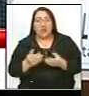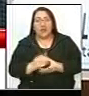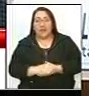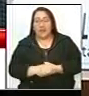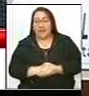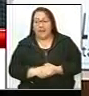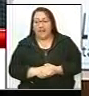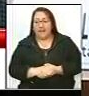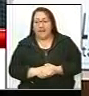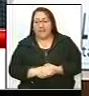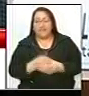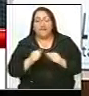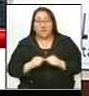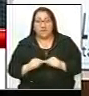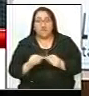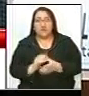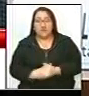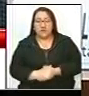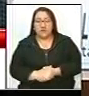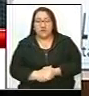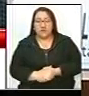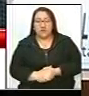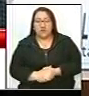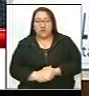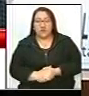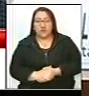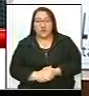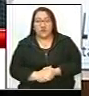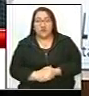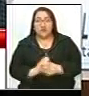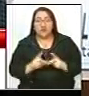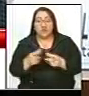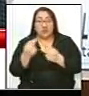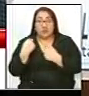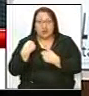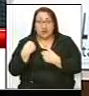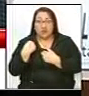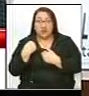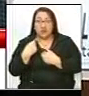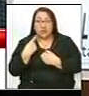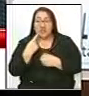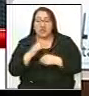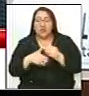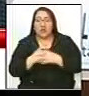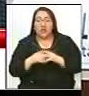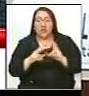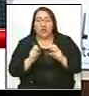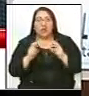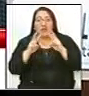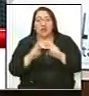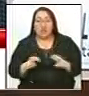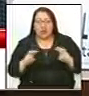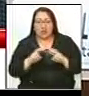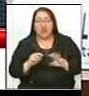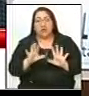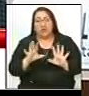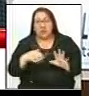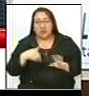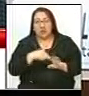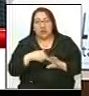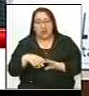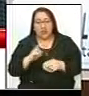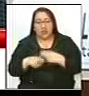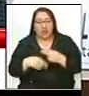una salida de continuidad. Seguramente las responsabilidades serán materia de investigación, que lo haremos